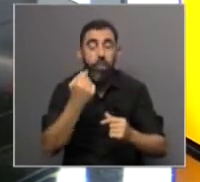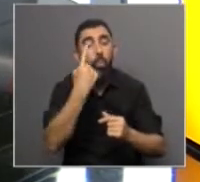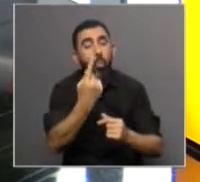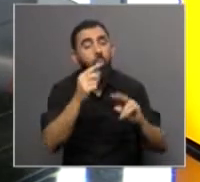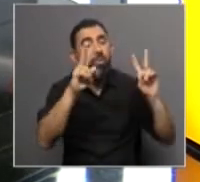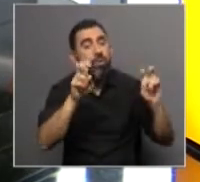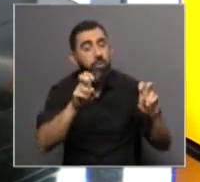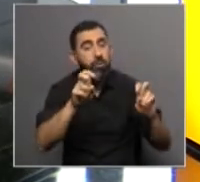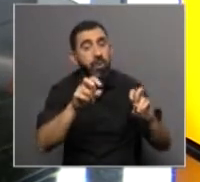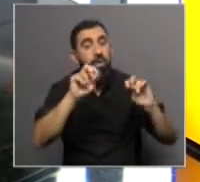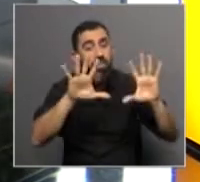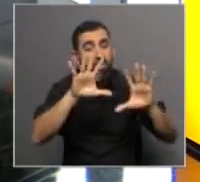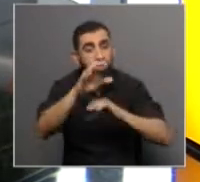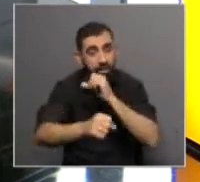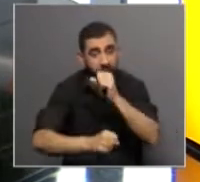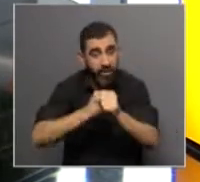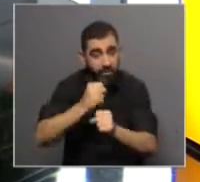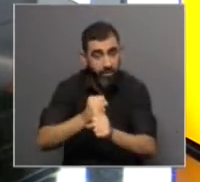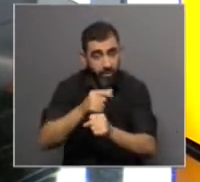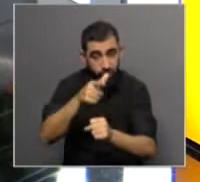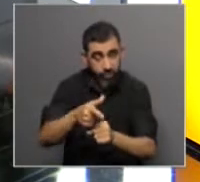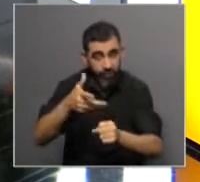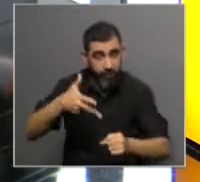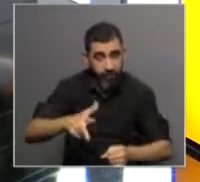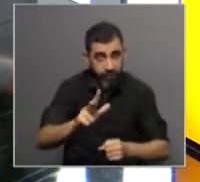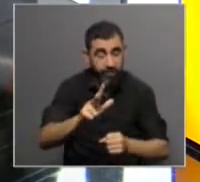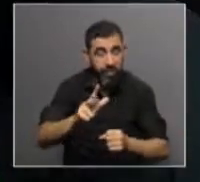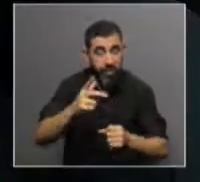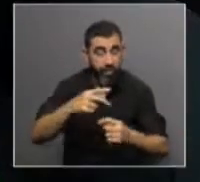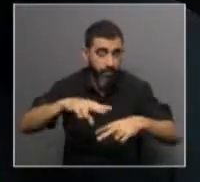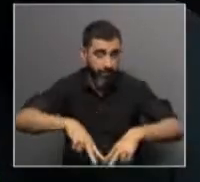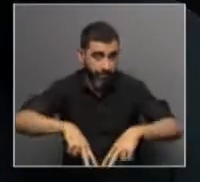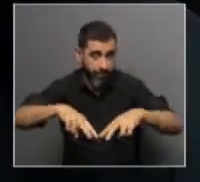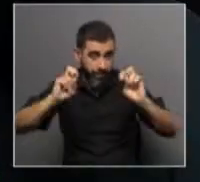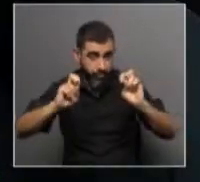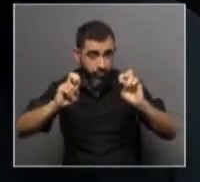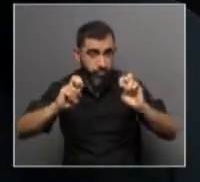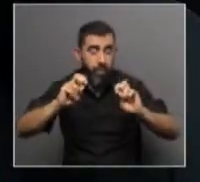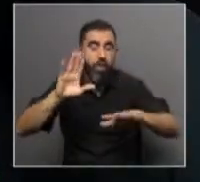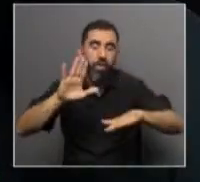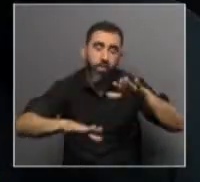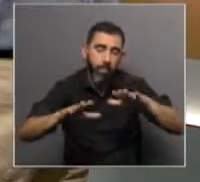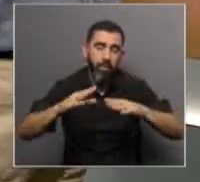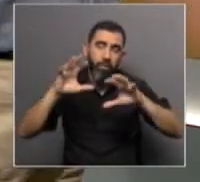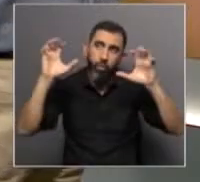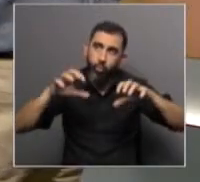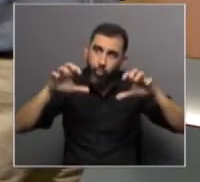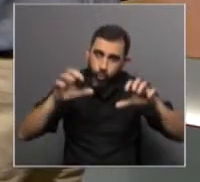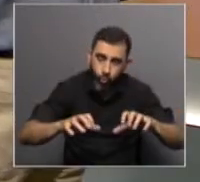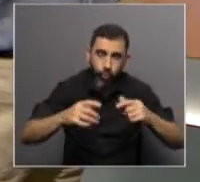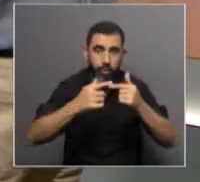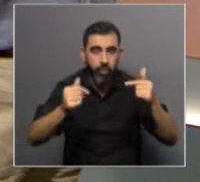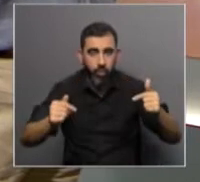ustedes están cumpliendo los 10 años de lo que ha sido esta etapa de investigación, que como decías vos, dependiendo de lluvias y demás,